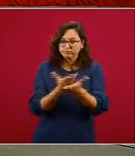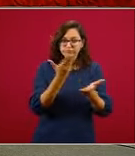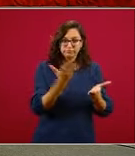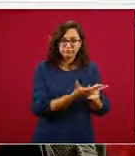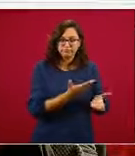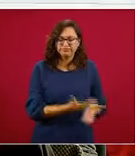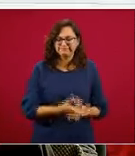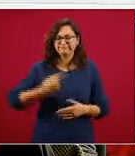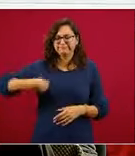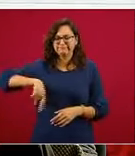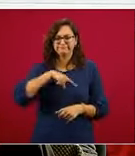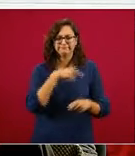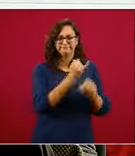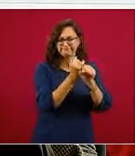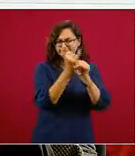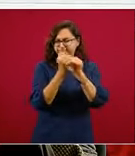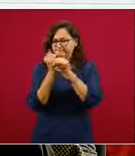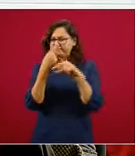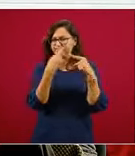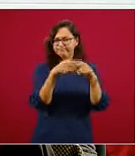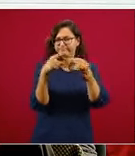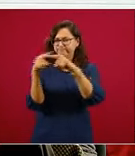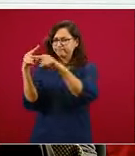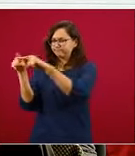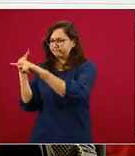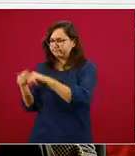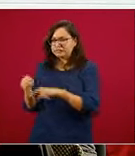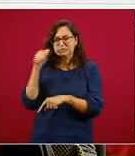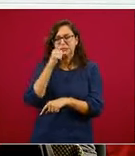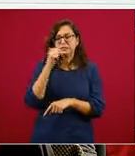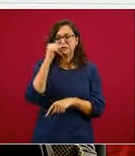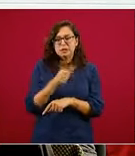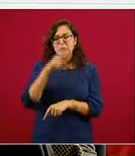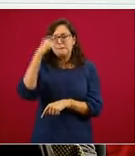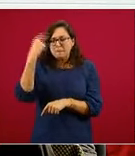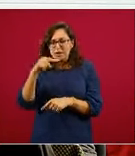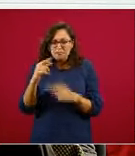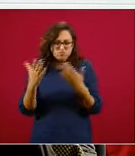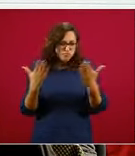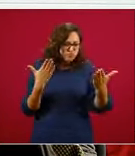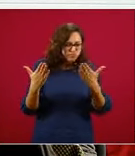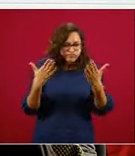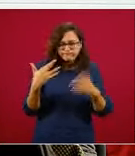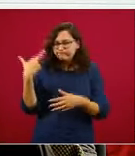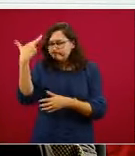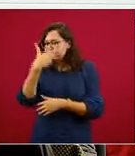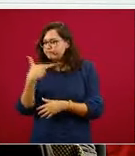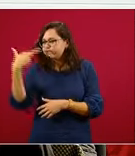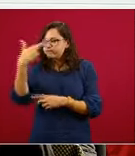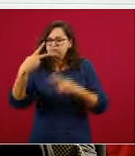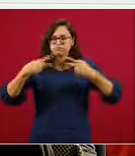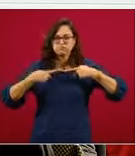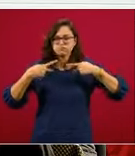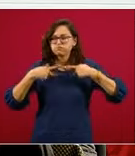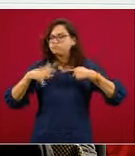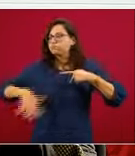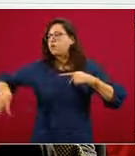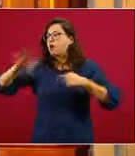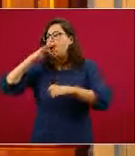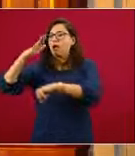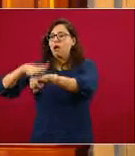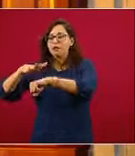distintas fuentes de manera permanente para poder estudiar y analizar el fenómeno y comunicarlo a la población. Nosotros